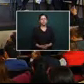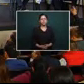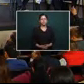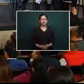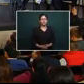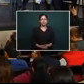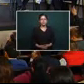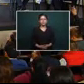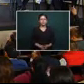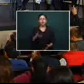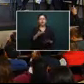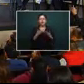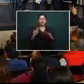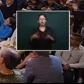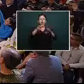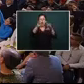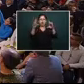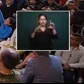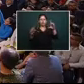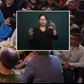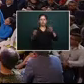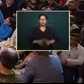Vamos a lo nacional.